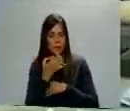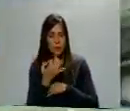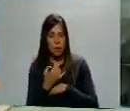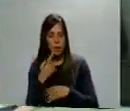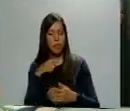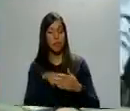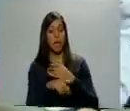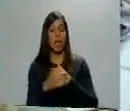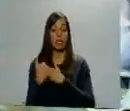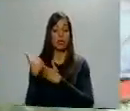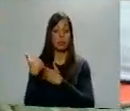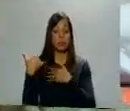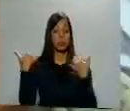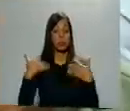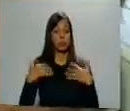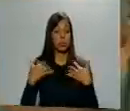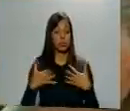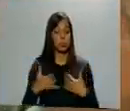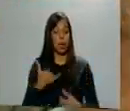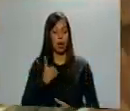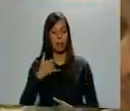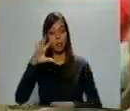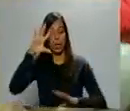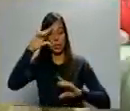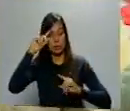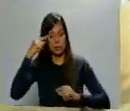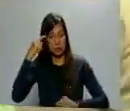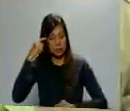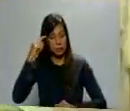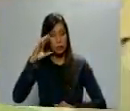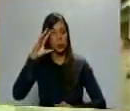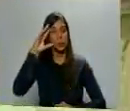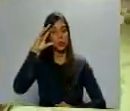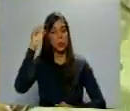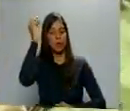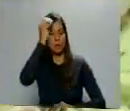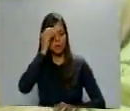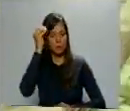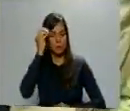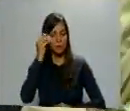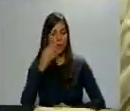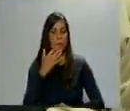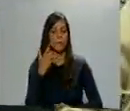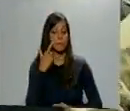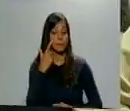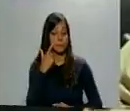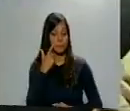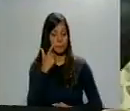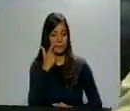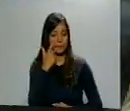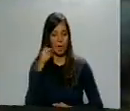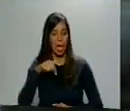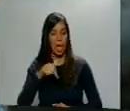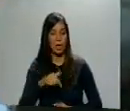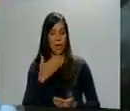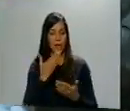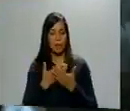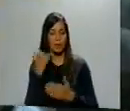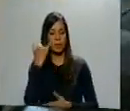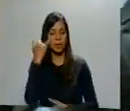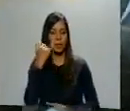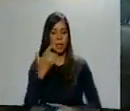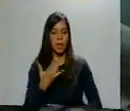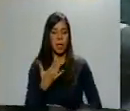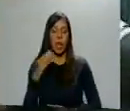siento como obligado a hacer una reflexión. Mira, cuando se planteaba aquí hacer